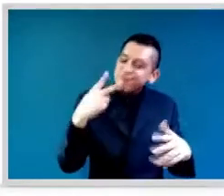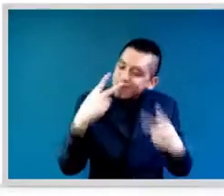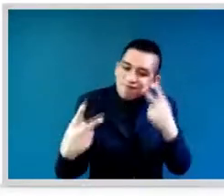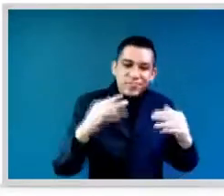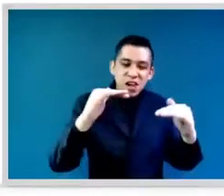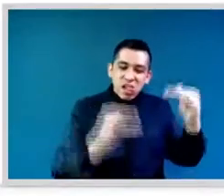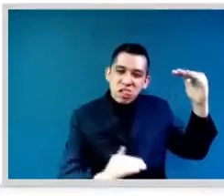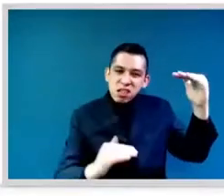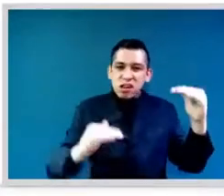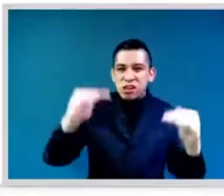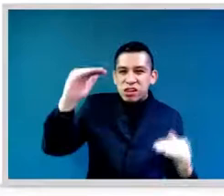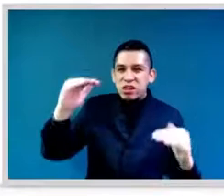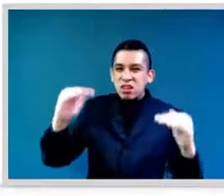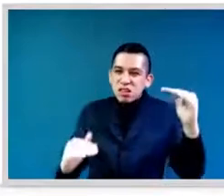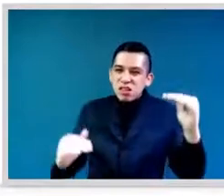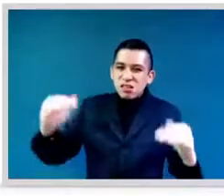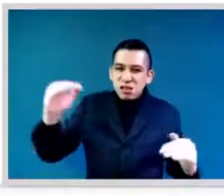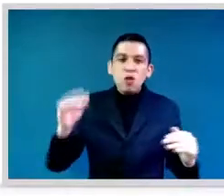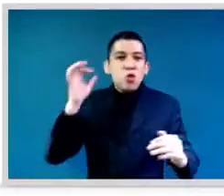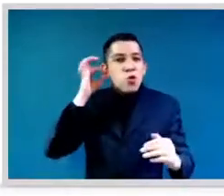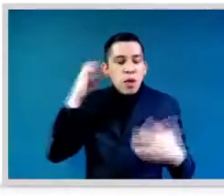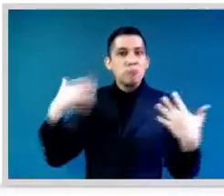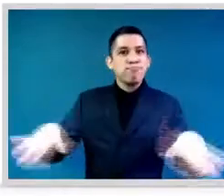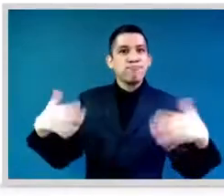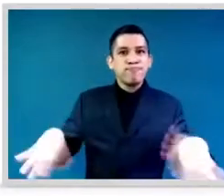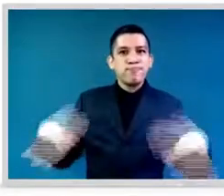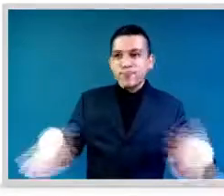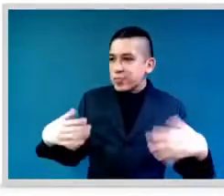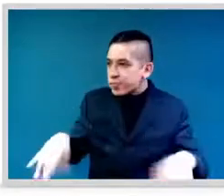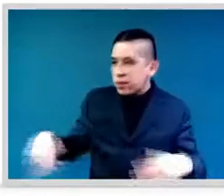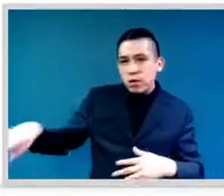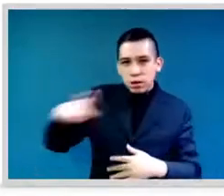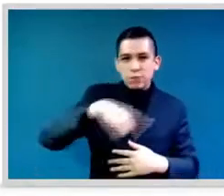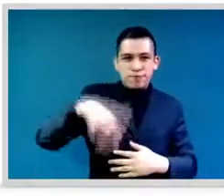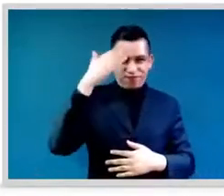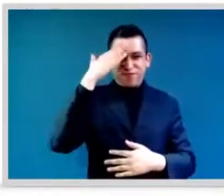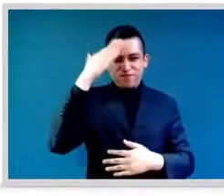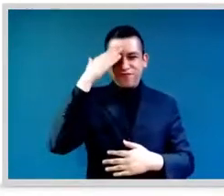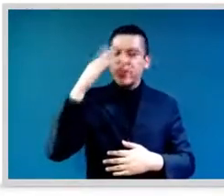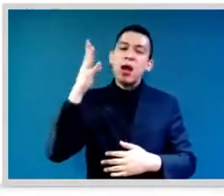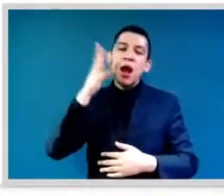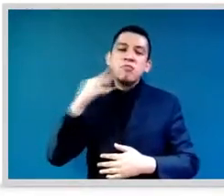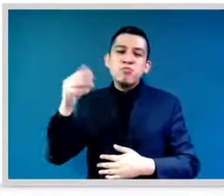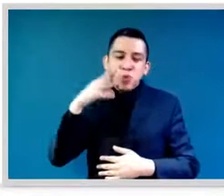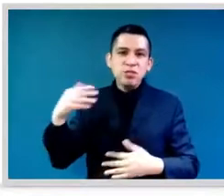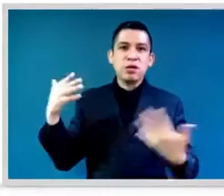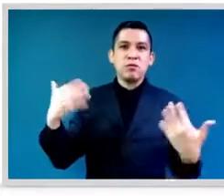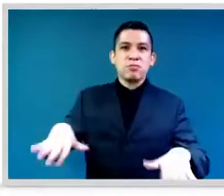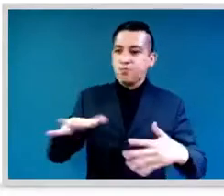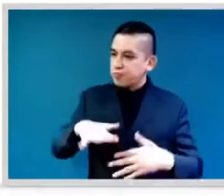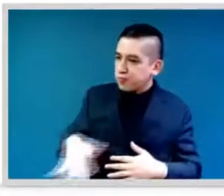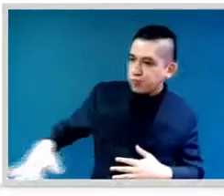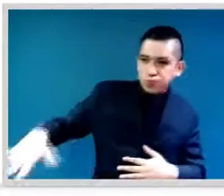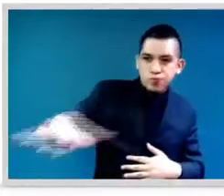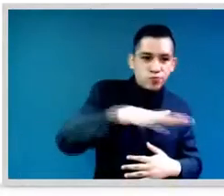mujeres que admiro, que sé de su trayectoria y que sé cuánto han aportado con su mirada